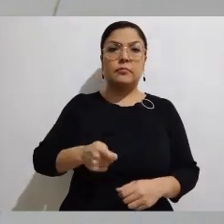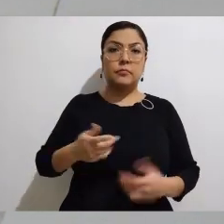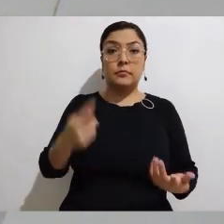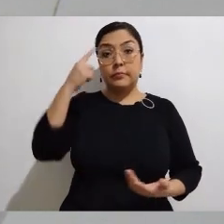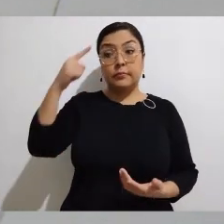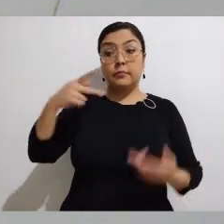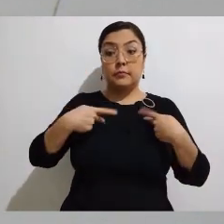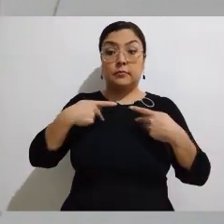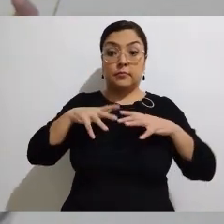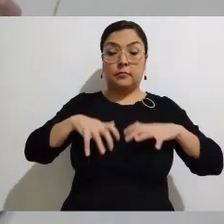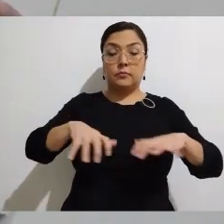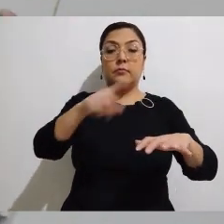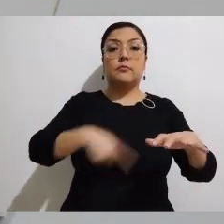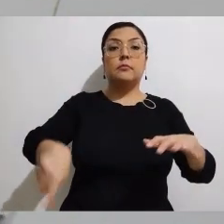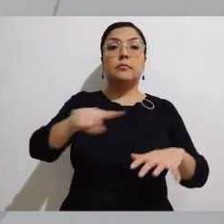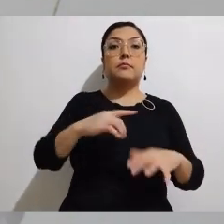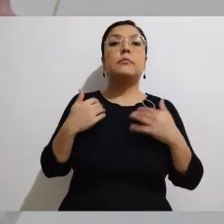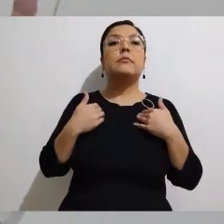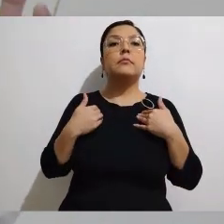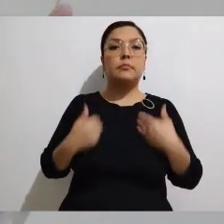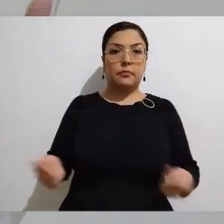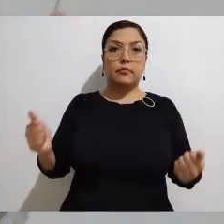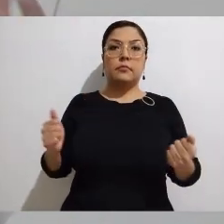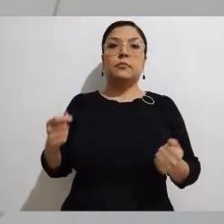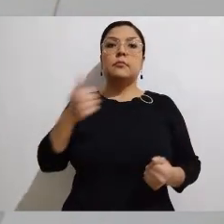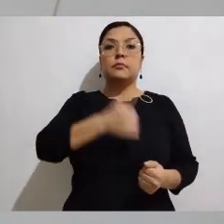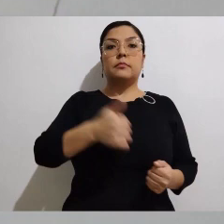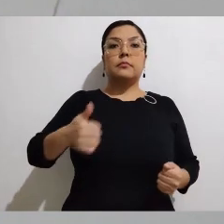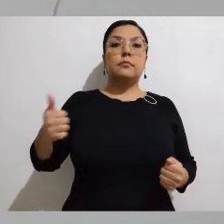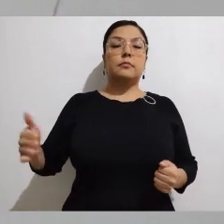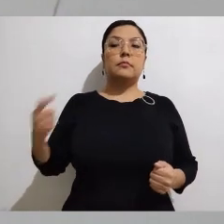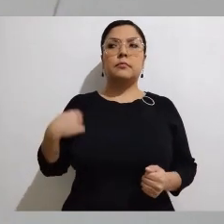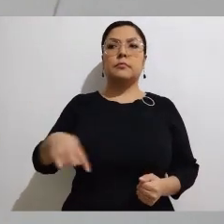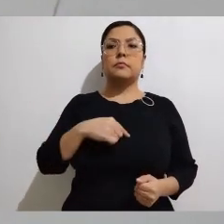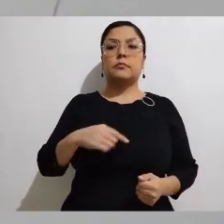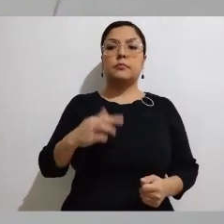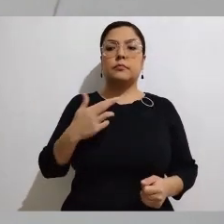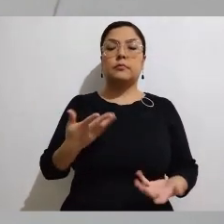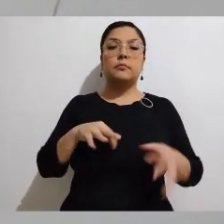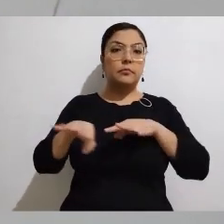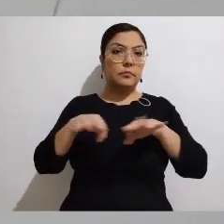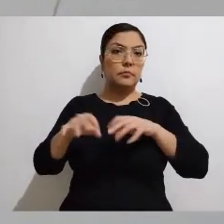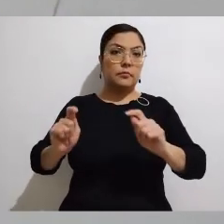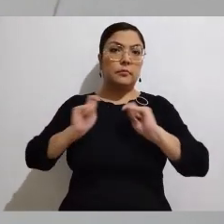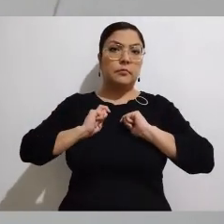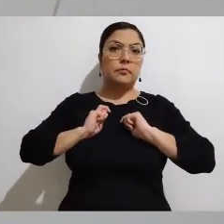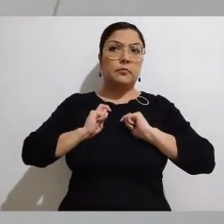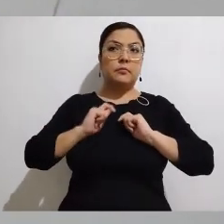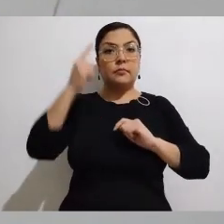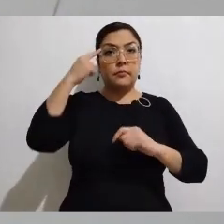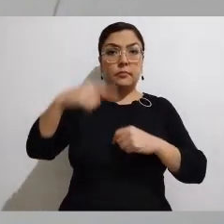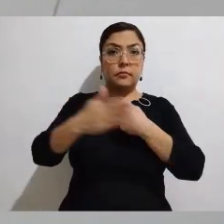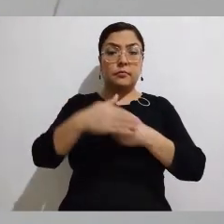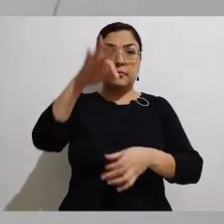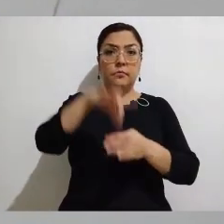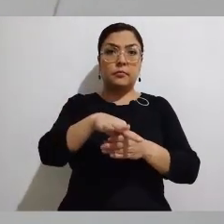la ciudadanía pueda dimensionar el real trabajo que también tenemos en campo al momento de poder realizar elecciones eficaces